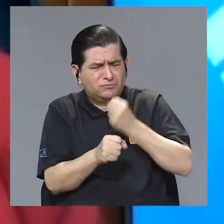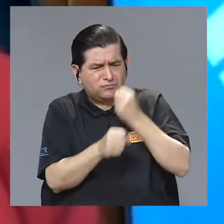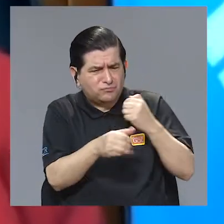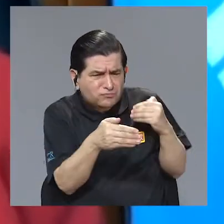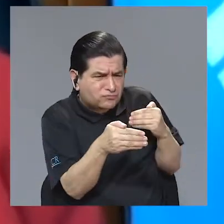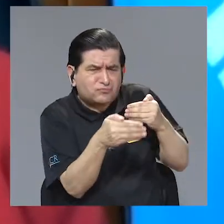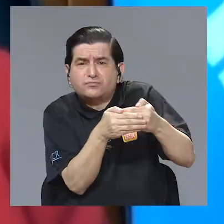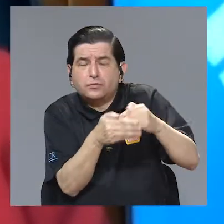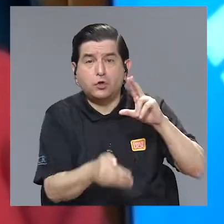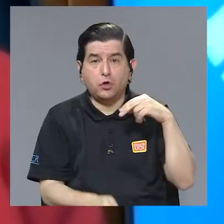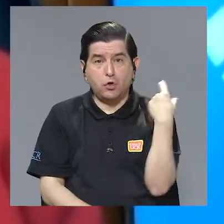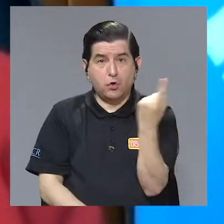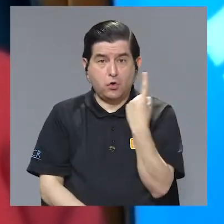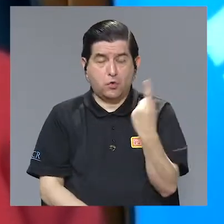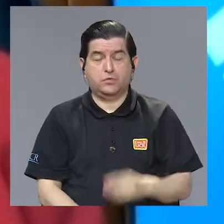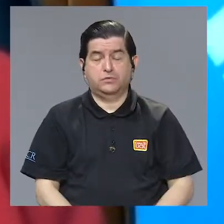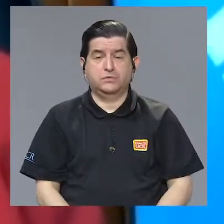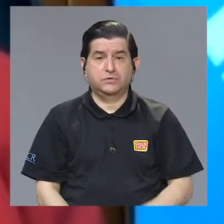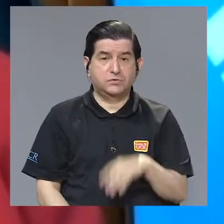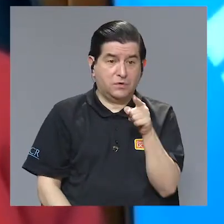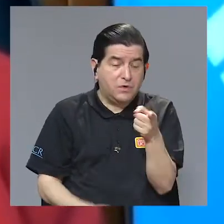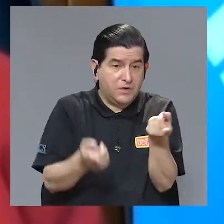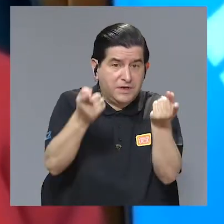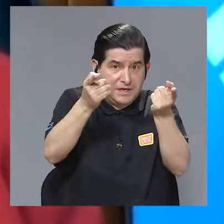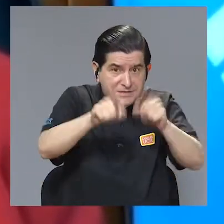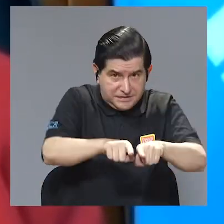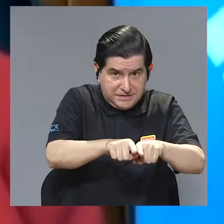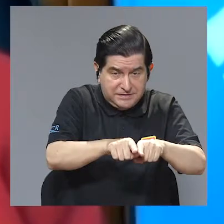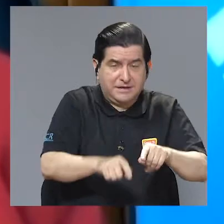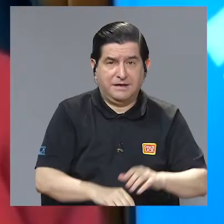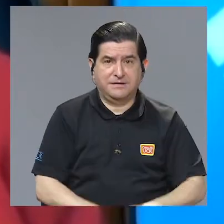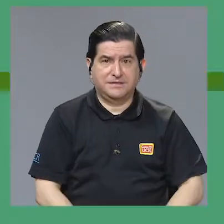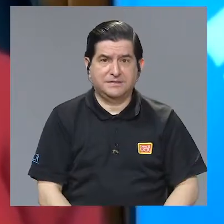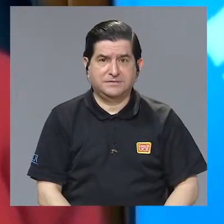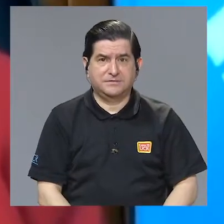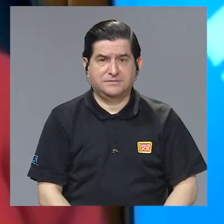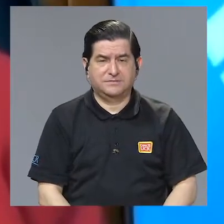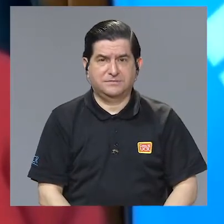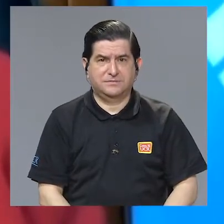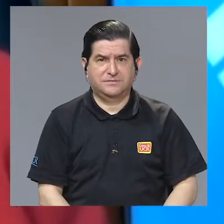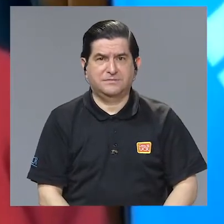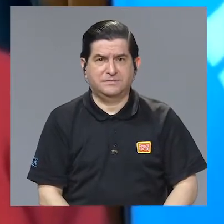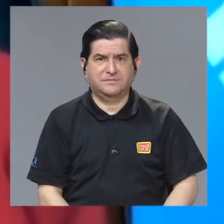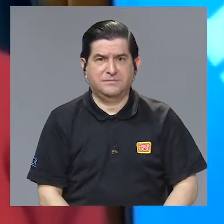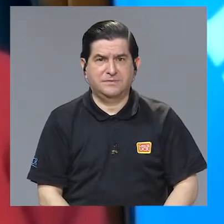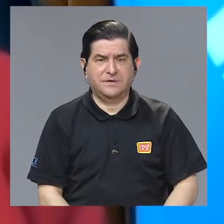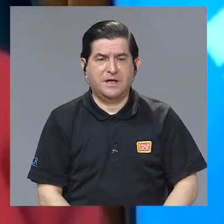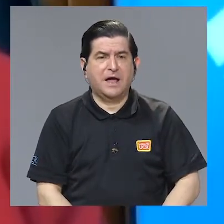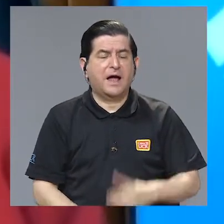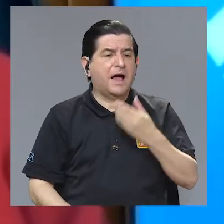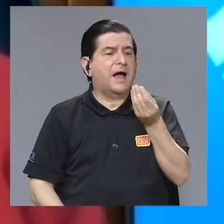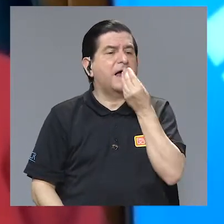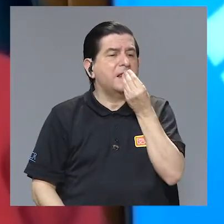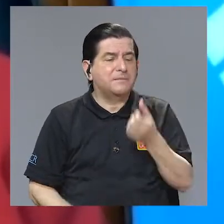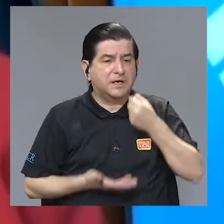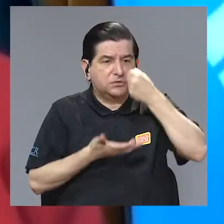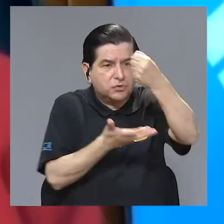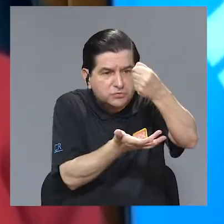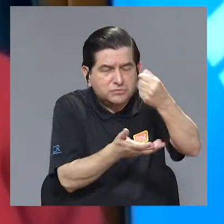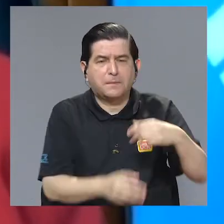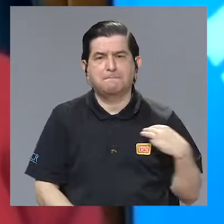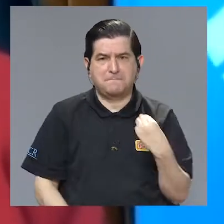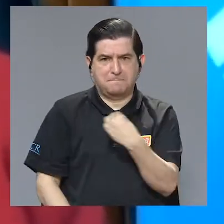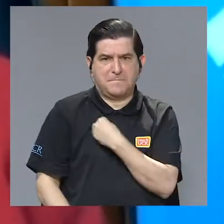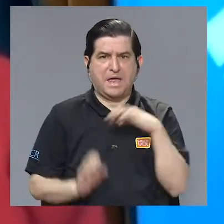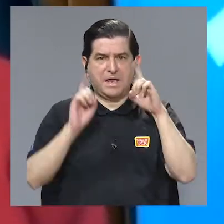trabajado muy de cerca, no solo con la dotación de los diarios que entregó el